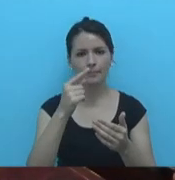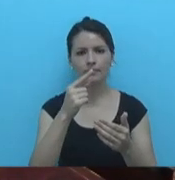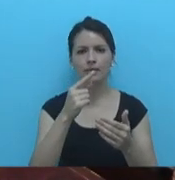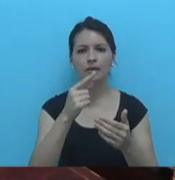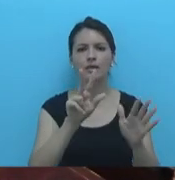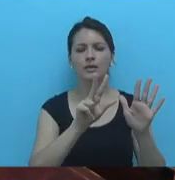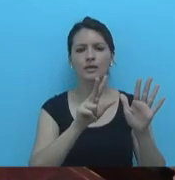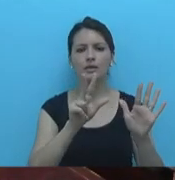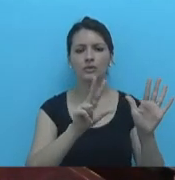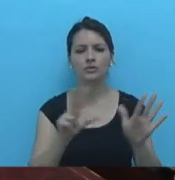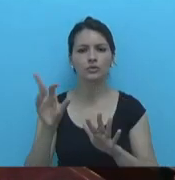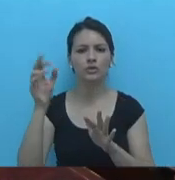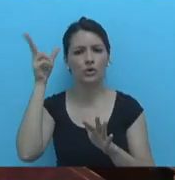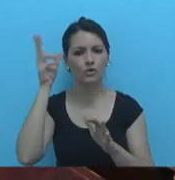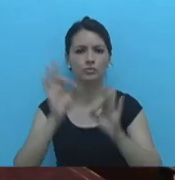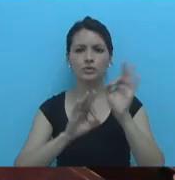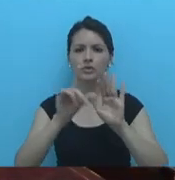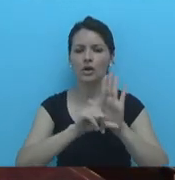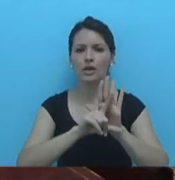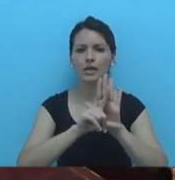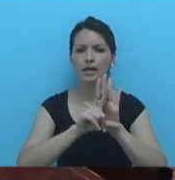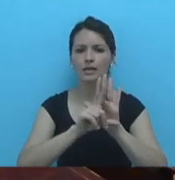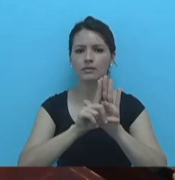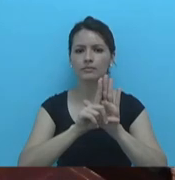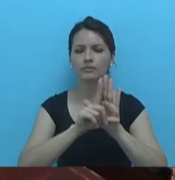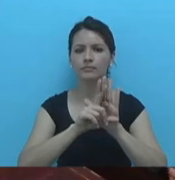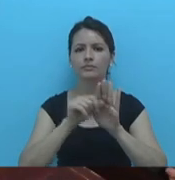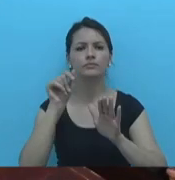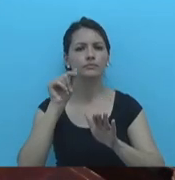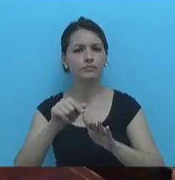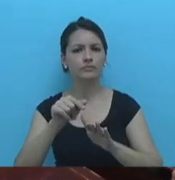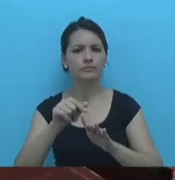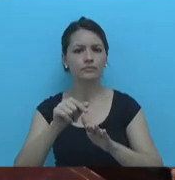30.808, proyecto de ley de los señores diputados Justiniani, Augsburger y Palo Oliver, por el cual se